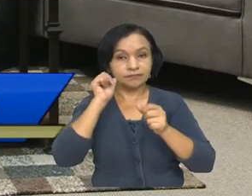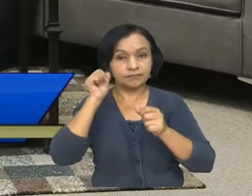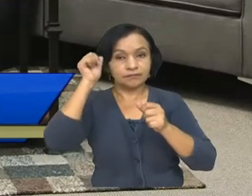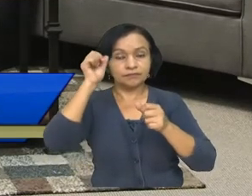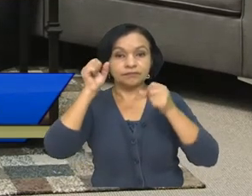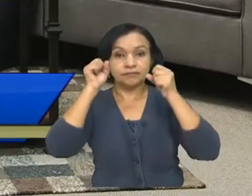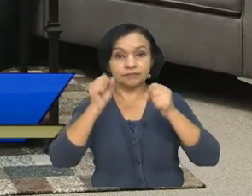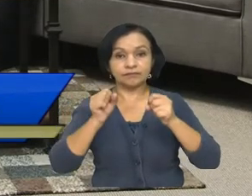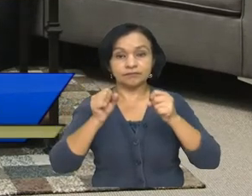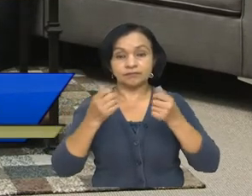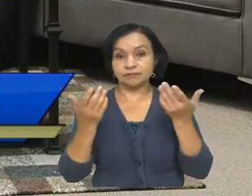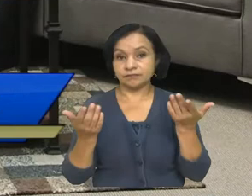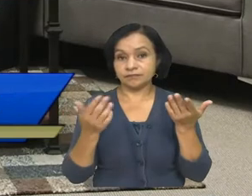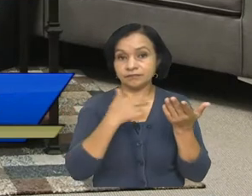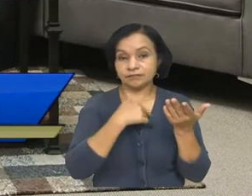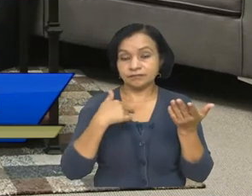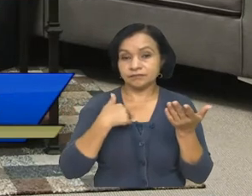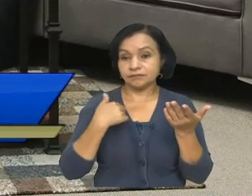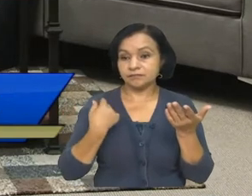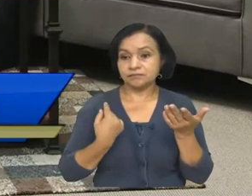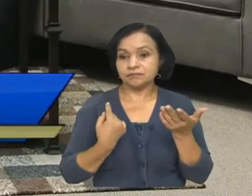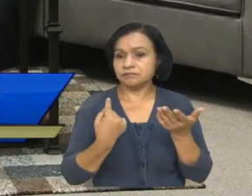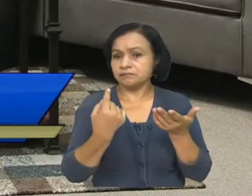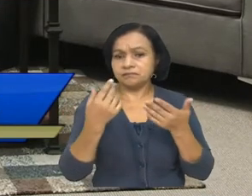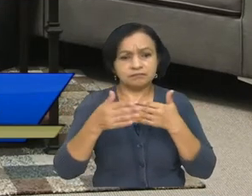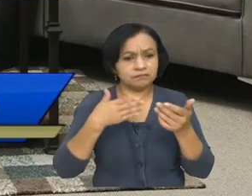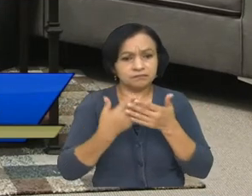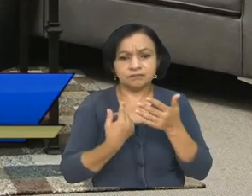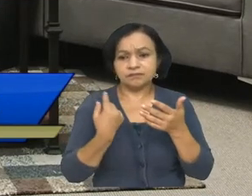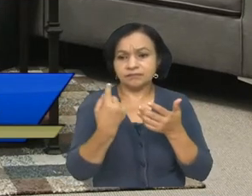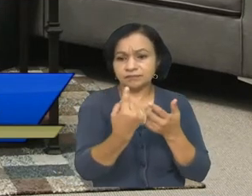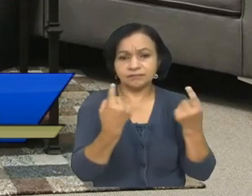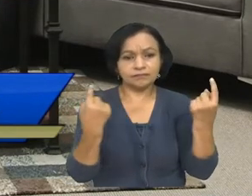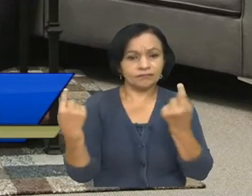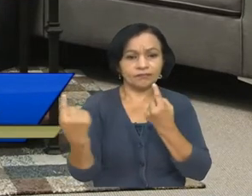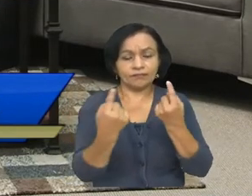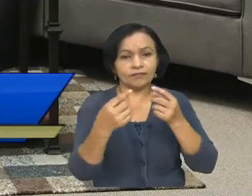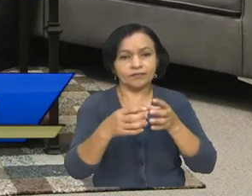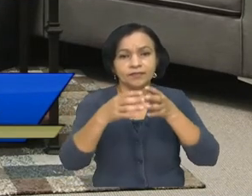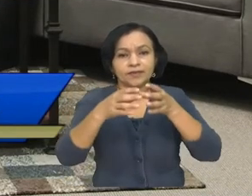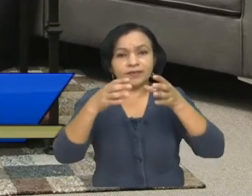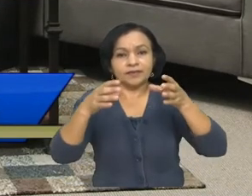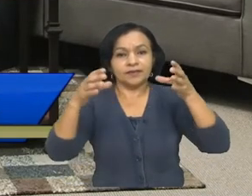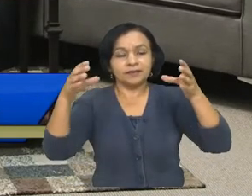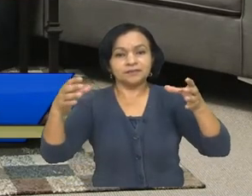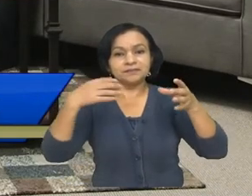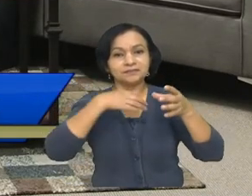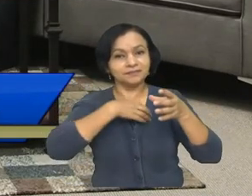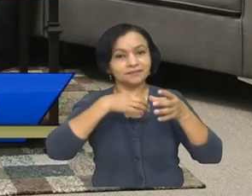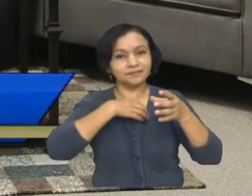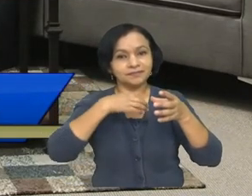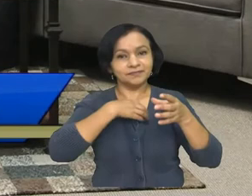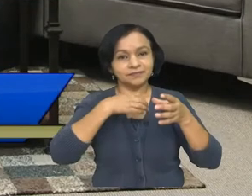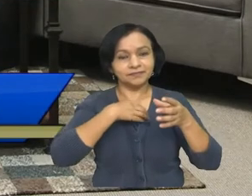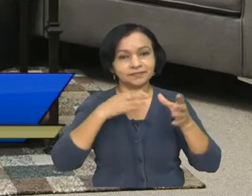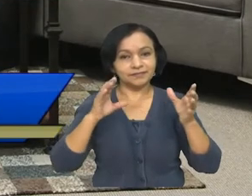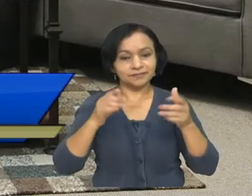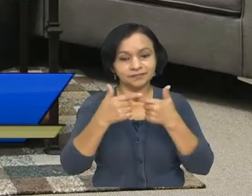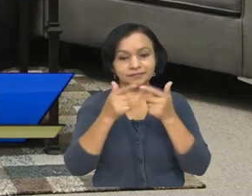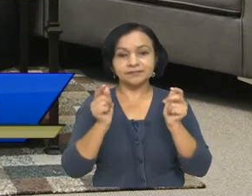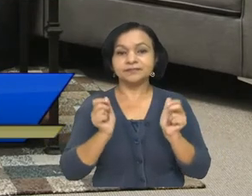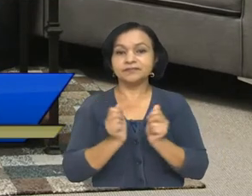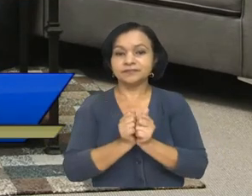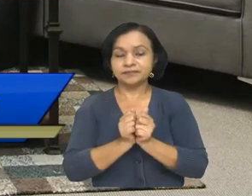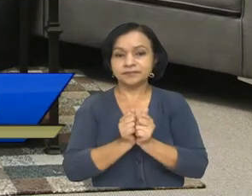Y entonces, bueno, nosotros nos fuimos incorporando, hasta que hicimos nosotros nuestra propia columna